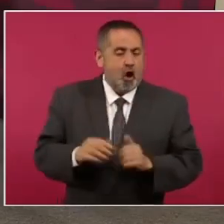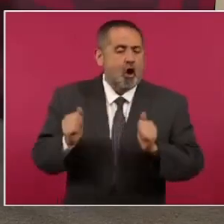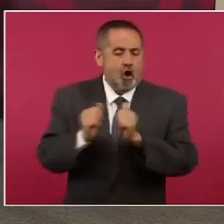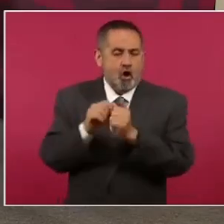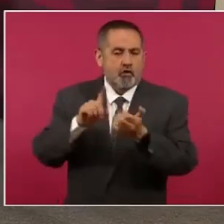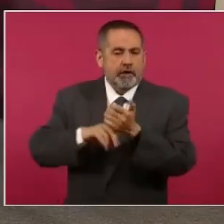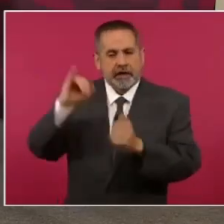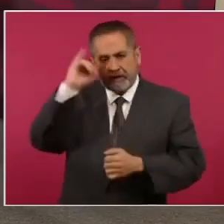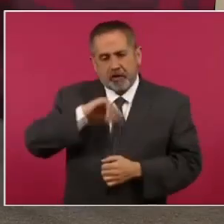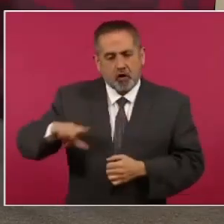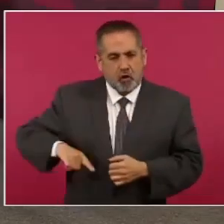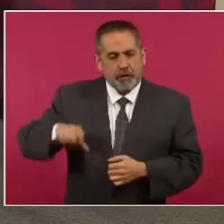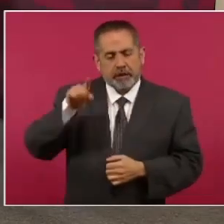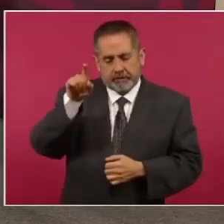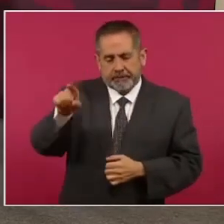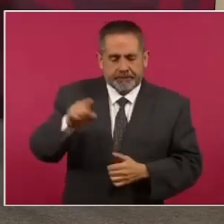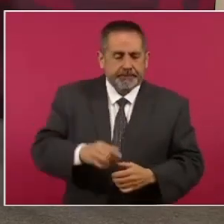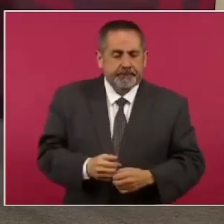la jefa de gobierno.